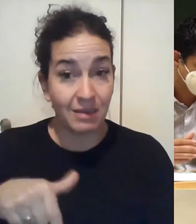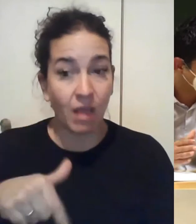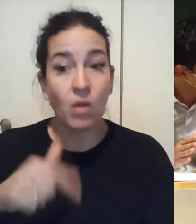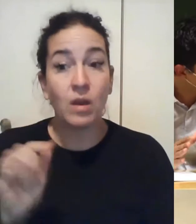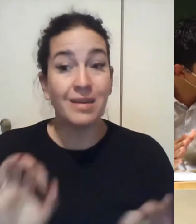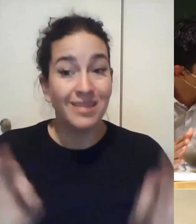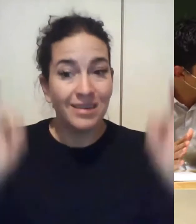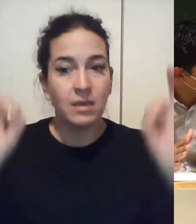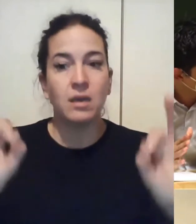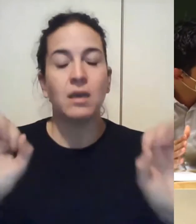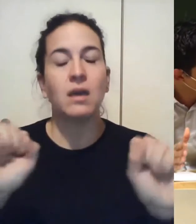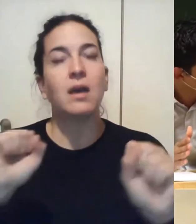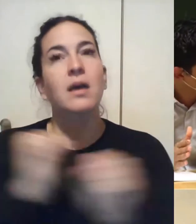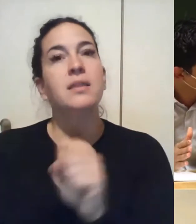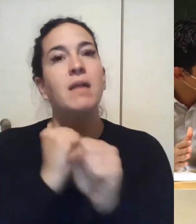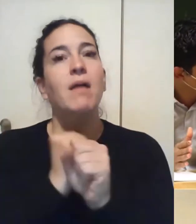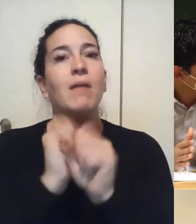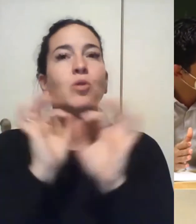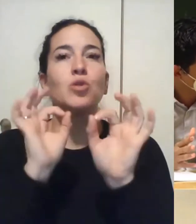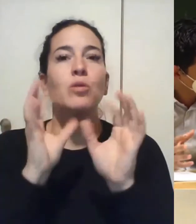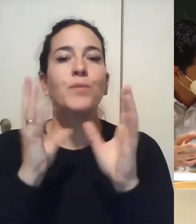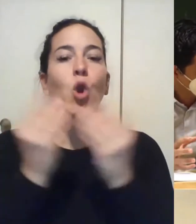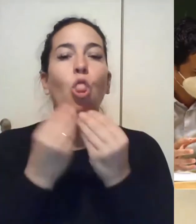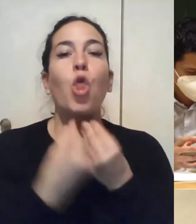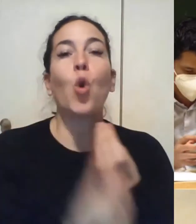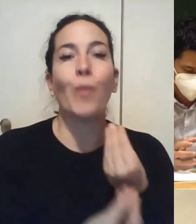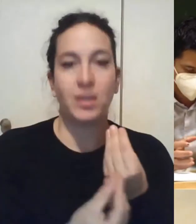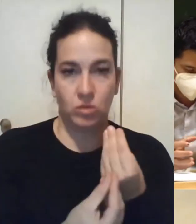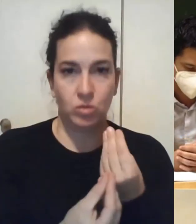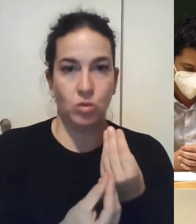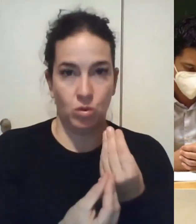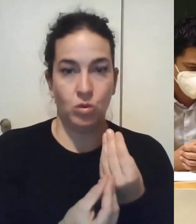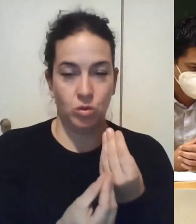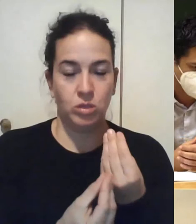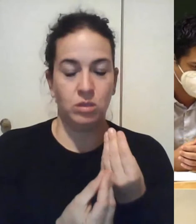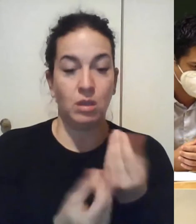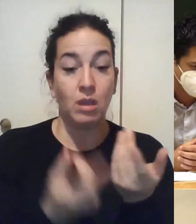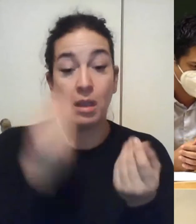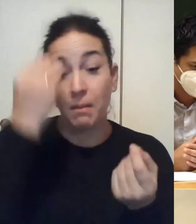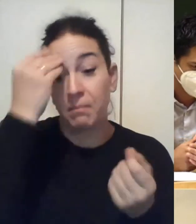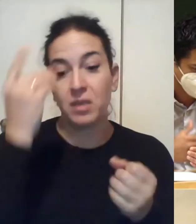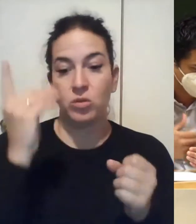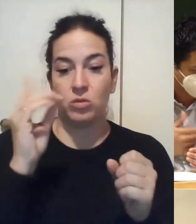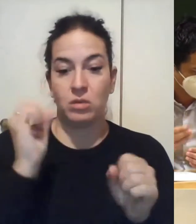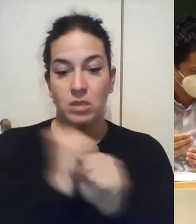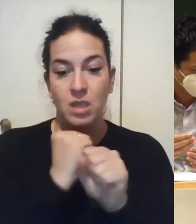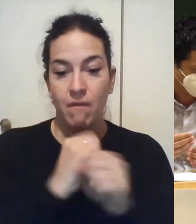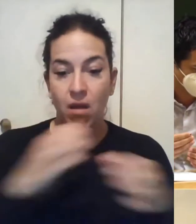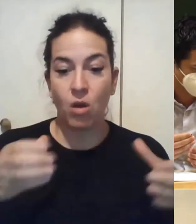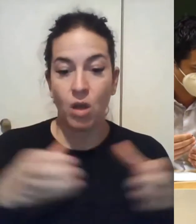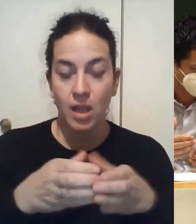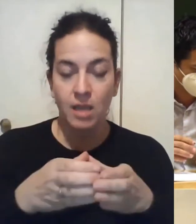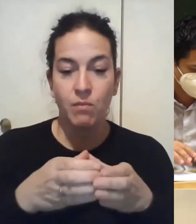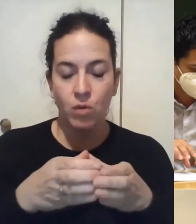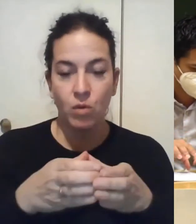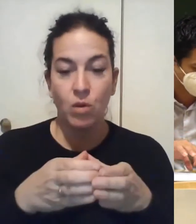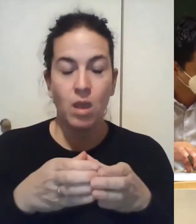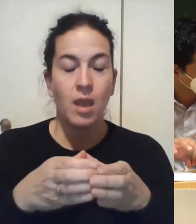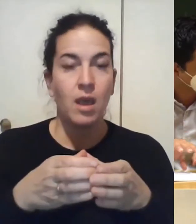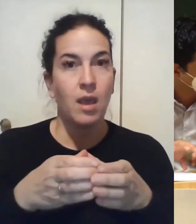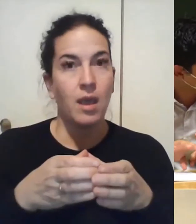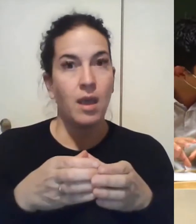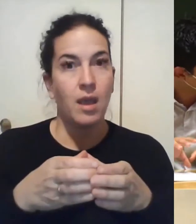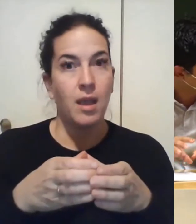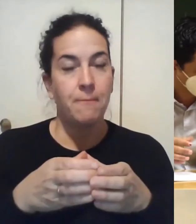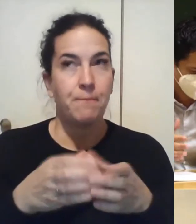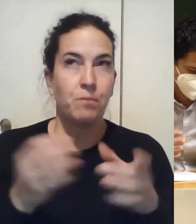particular, trabajamos sobre documentos. Entonces, creo que el asunto del trabajo en equipo iría muy en dirección de